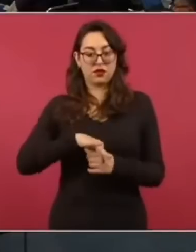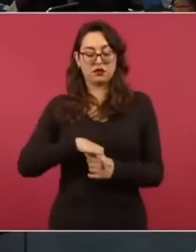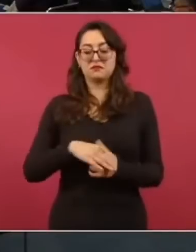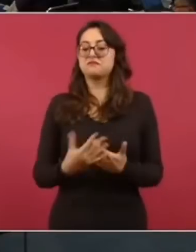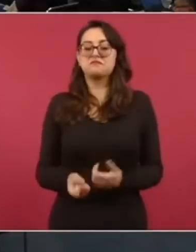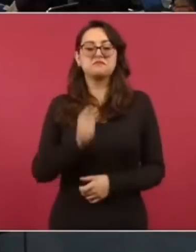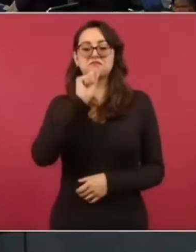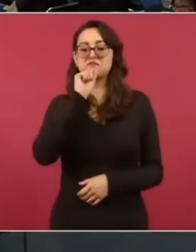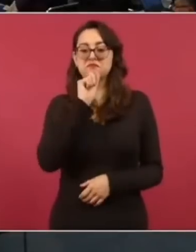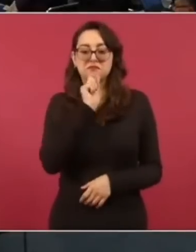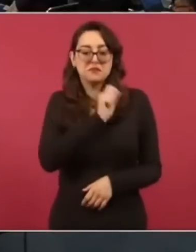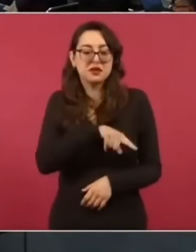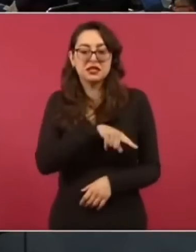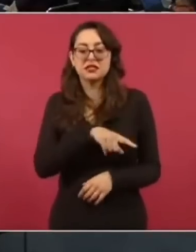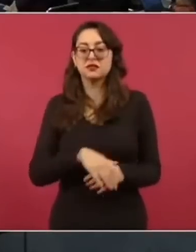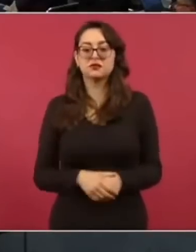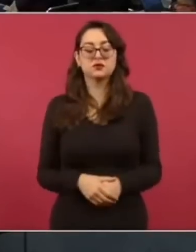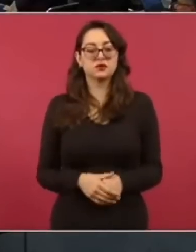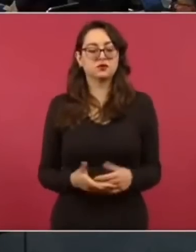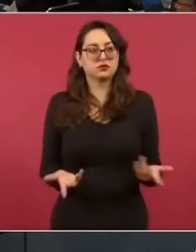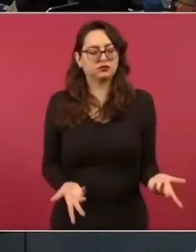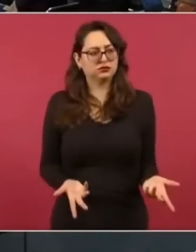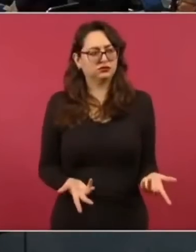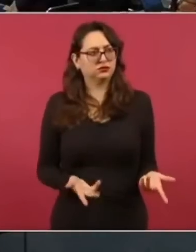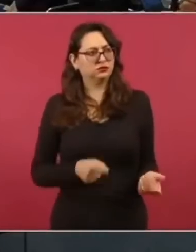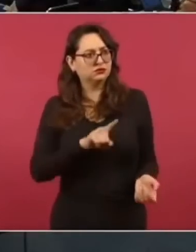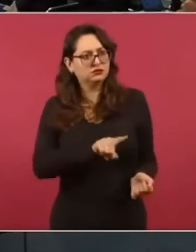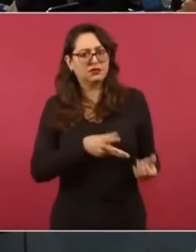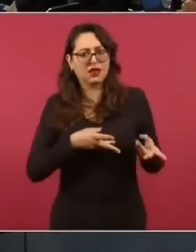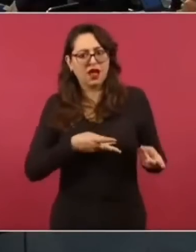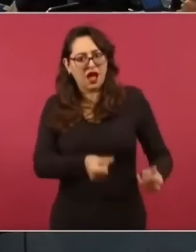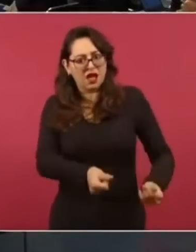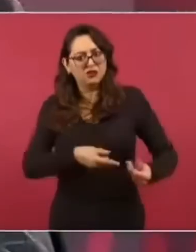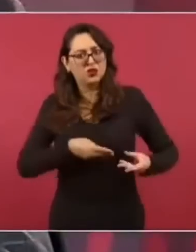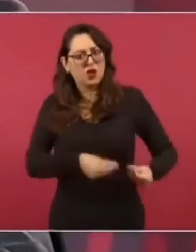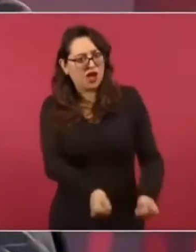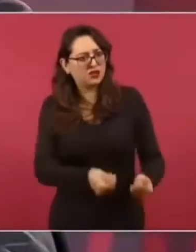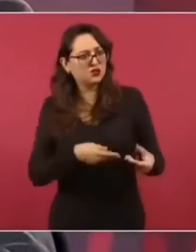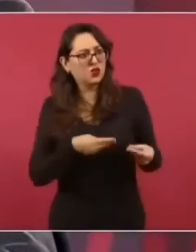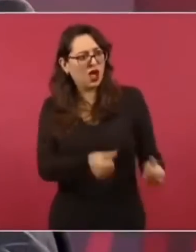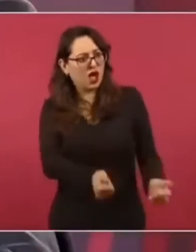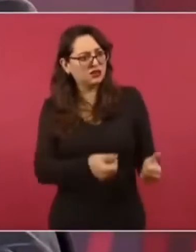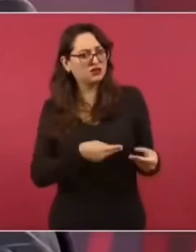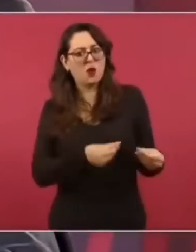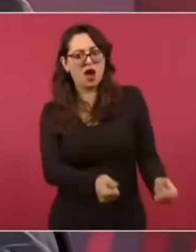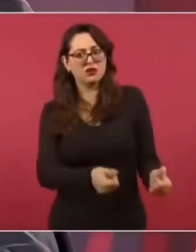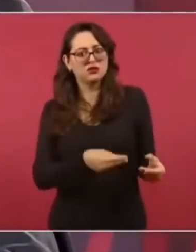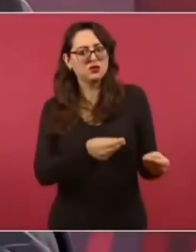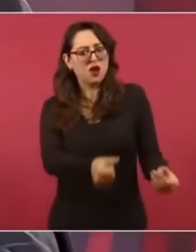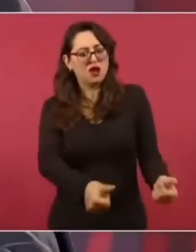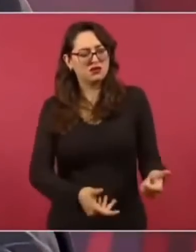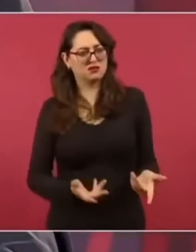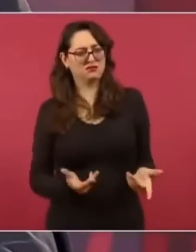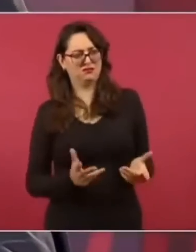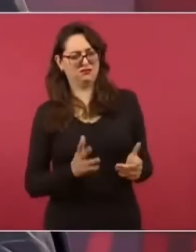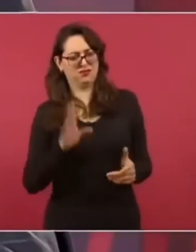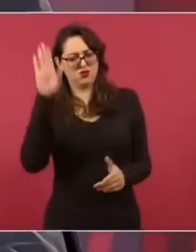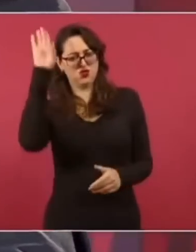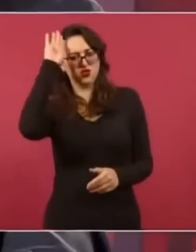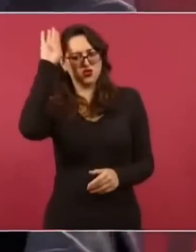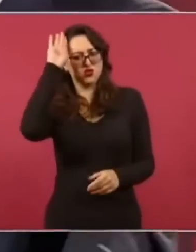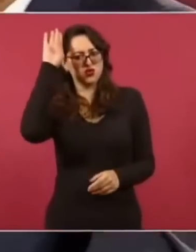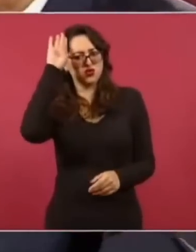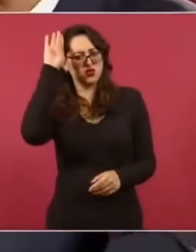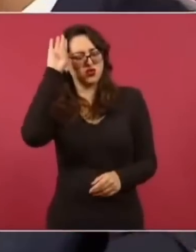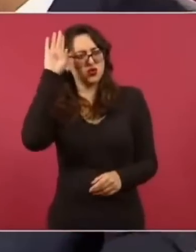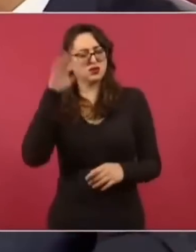lo mismo, presentamos una denuncia porque habían rebasado el tope de campaña. ¿Qué resolvieron